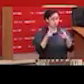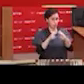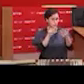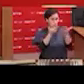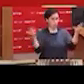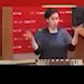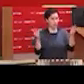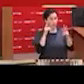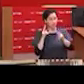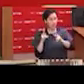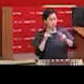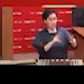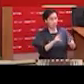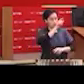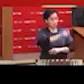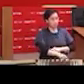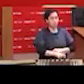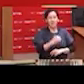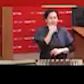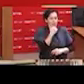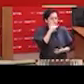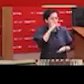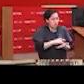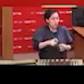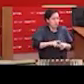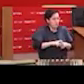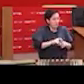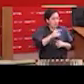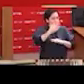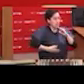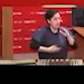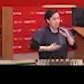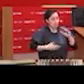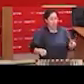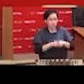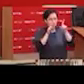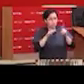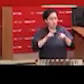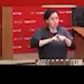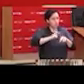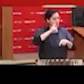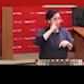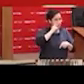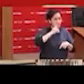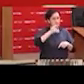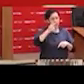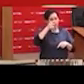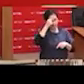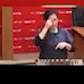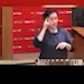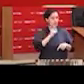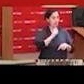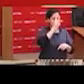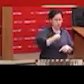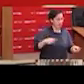Cuando veo una persona con algún tipo de limitación mi física psíquica como sensorial